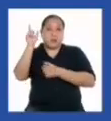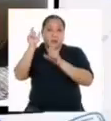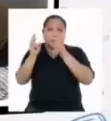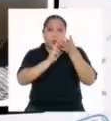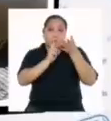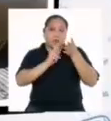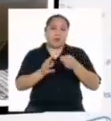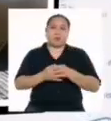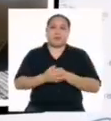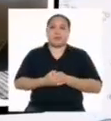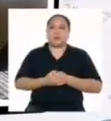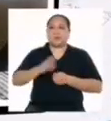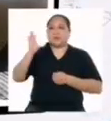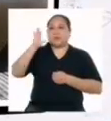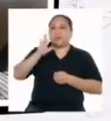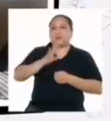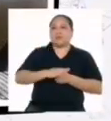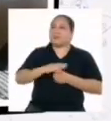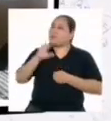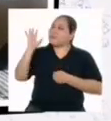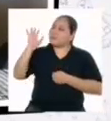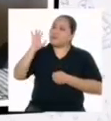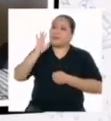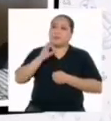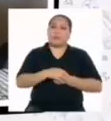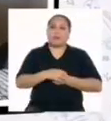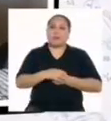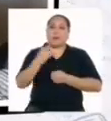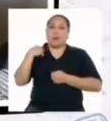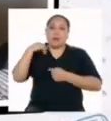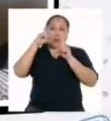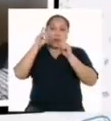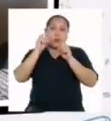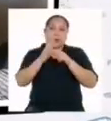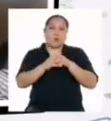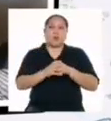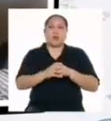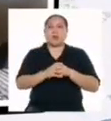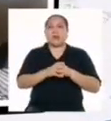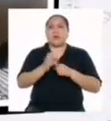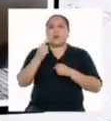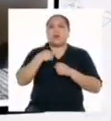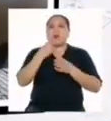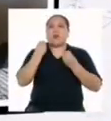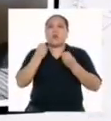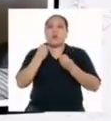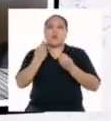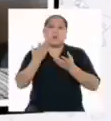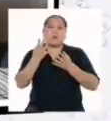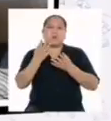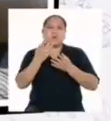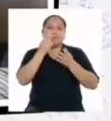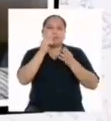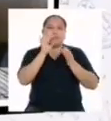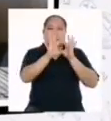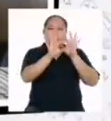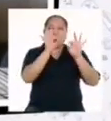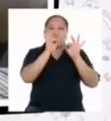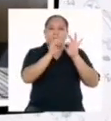lectores. Hola, Yaremis y profesora. Tengo una pregunta. ¿Cómo puedo definir las partes de mi